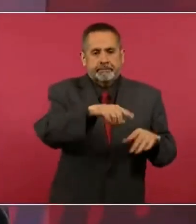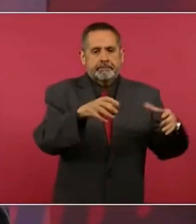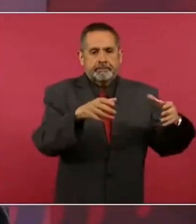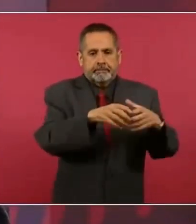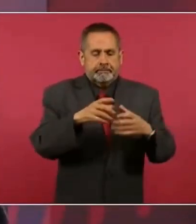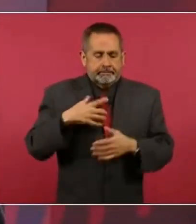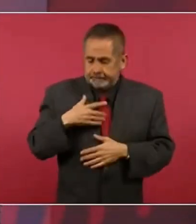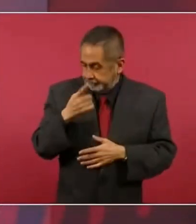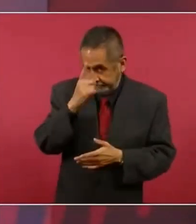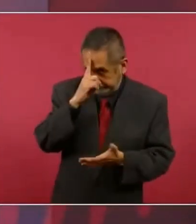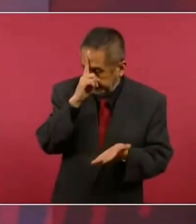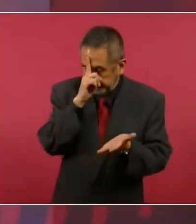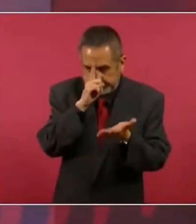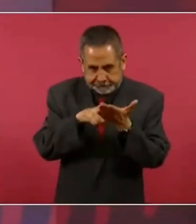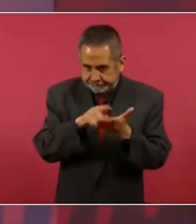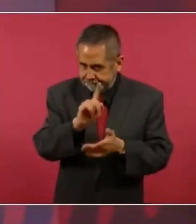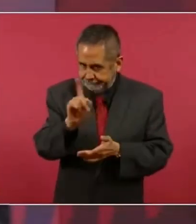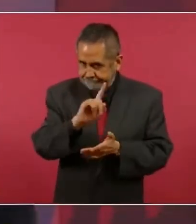no lo creo,